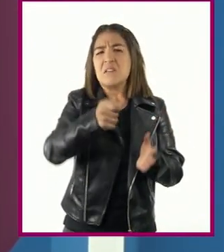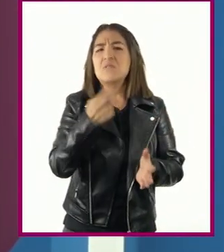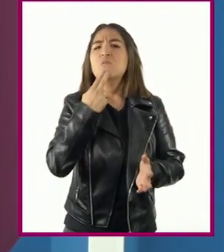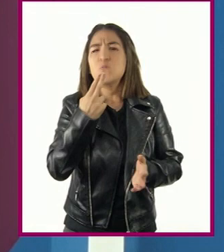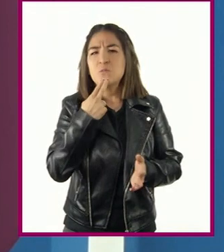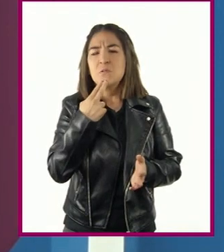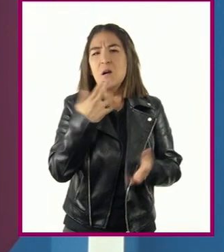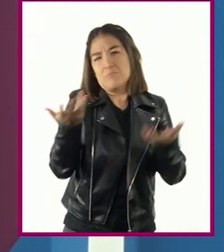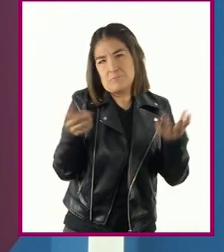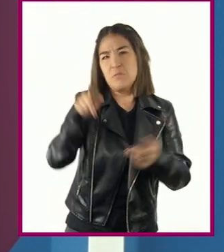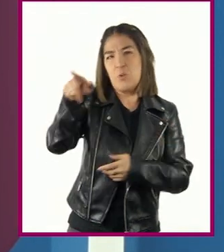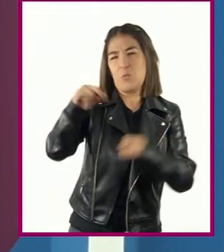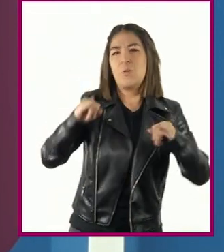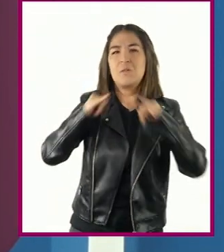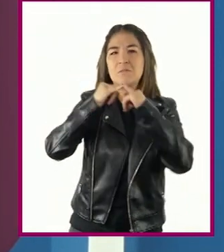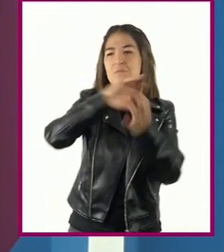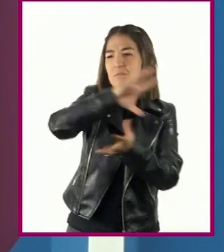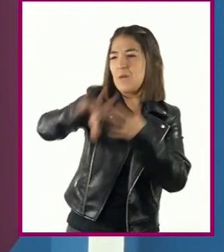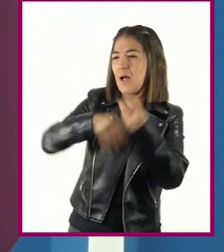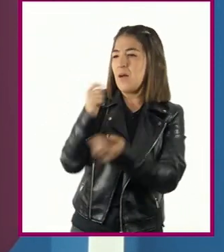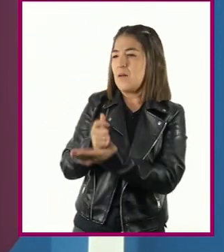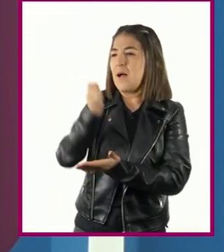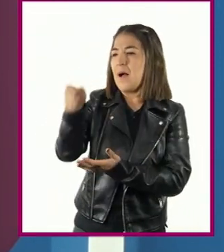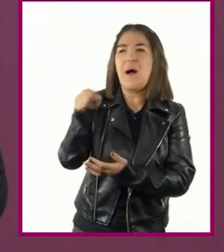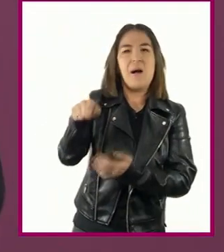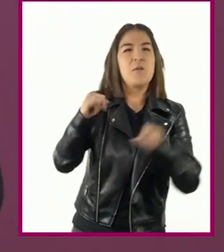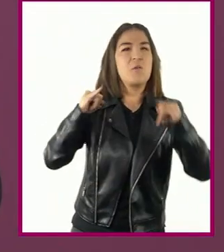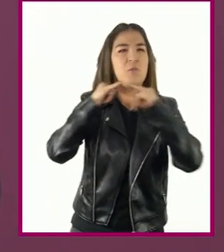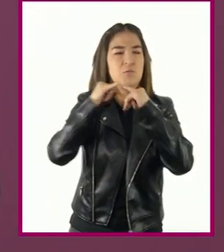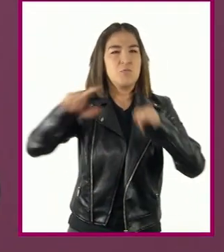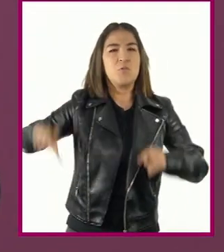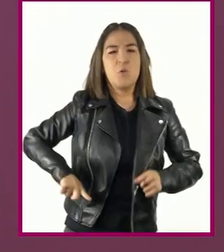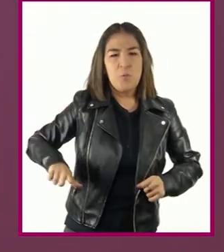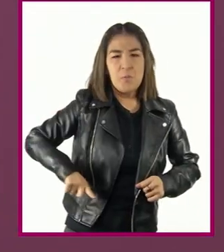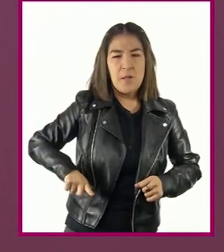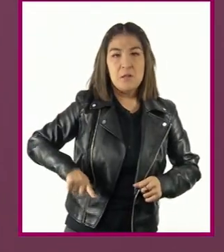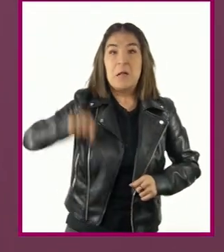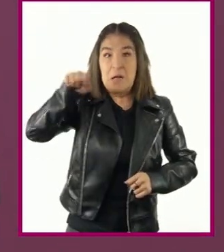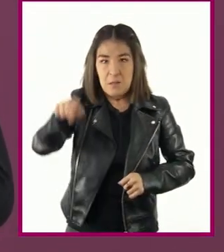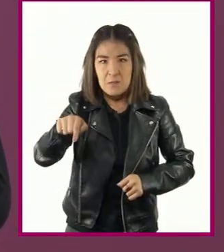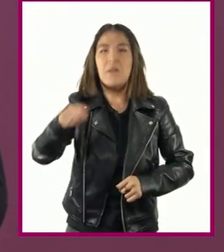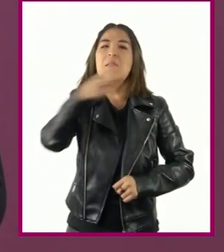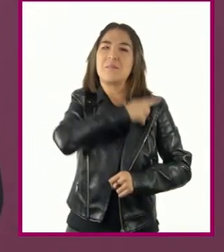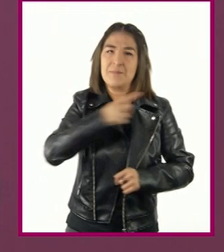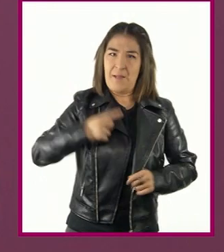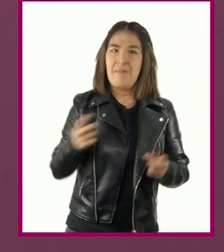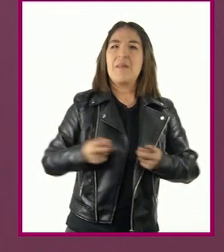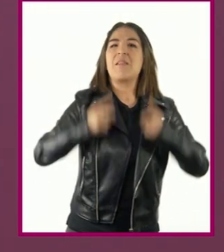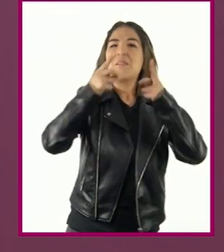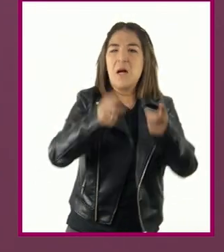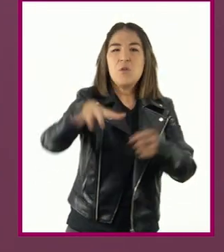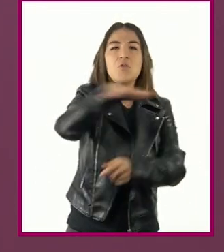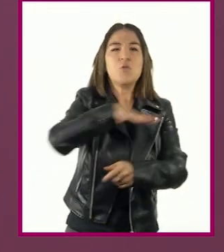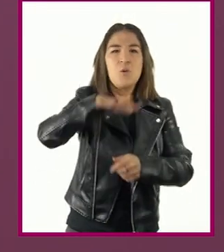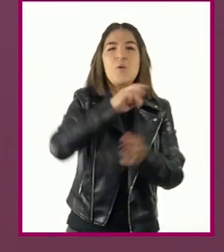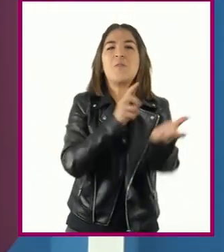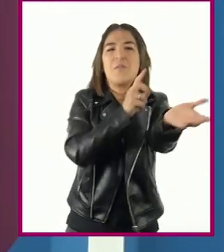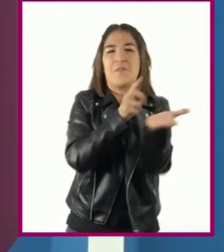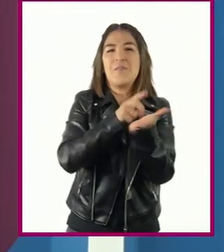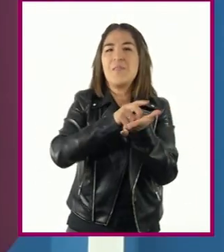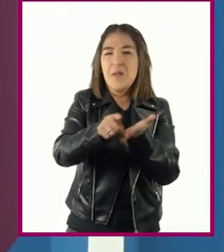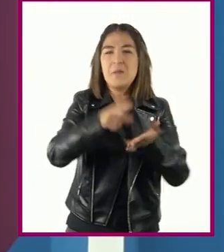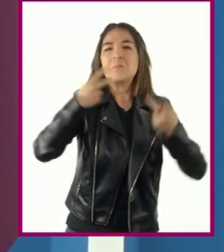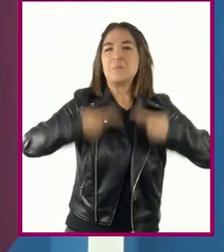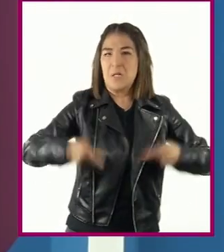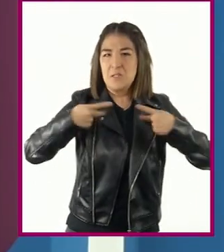las instituciones de gobierno. Las instituciones del gobierno buscan garantizar los derechos de todas y